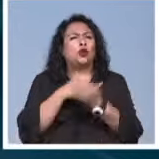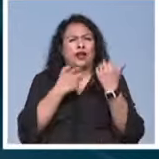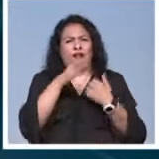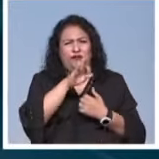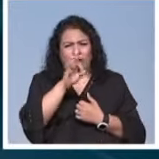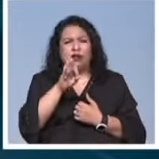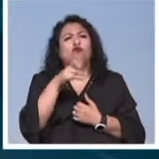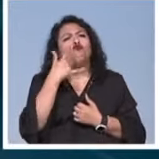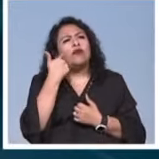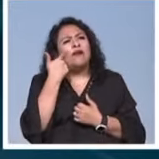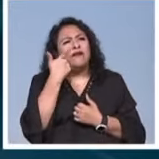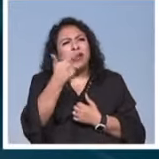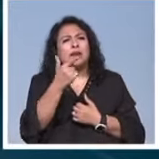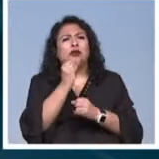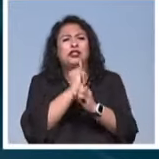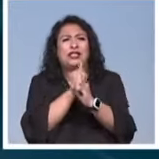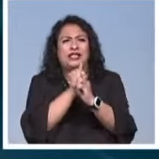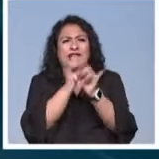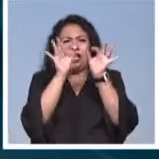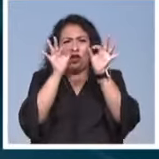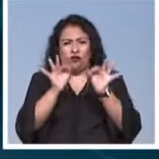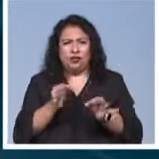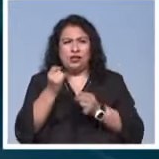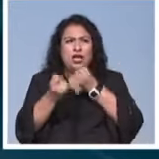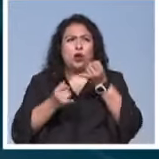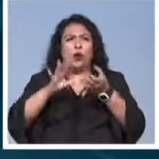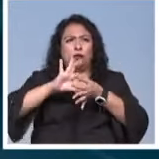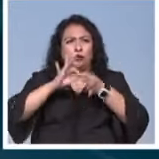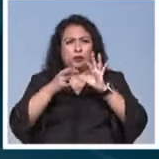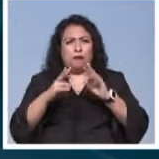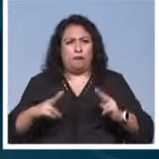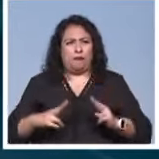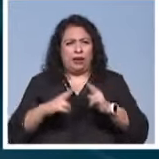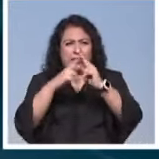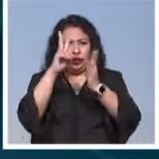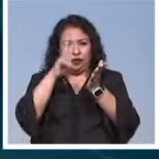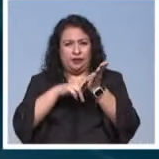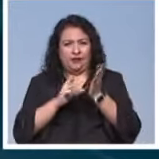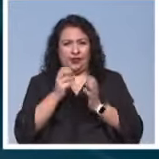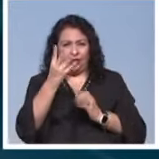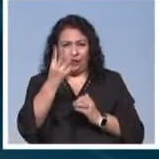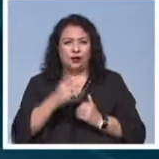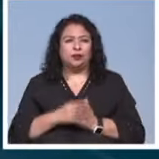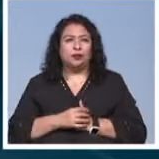fechas las pueden consultar en la página oficial de los Juegos Olímpicos París 2024.